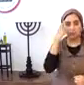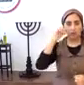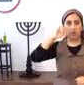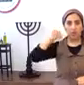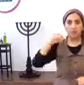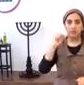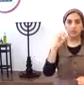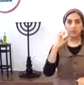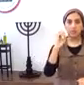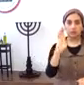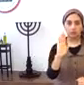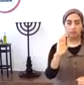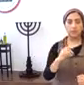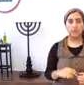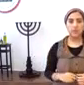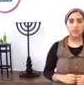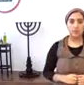por Jacob.